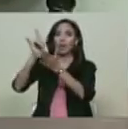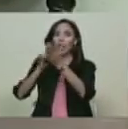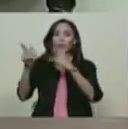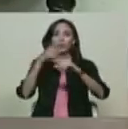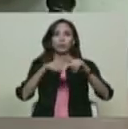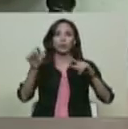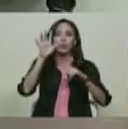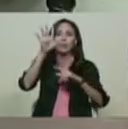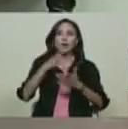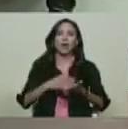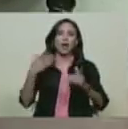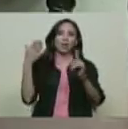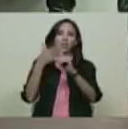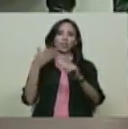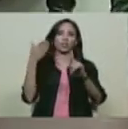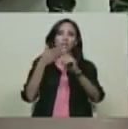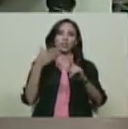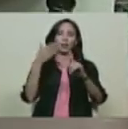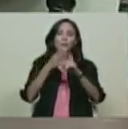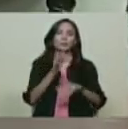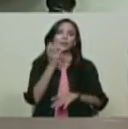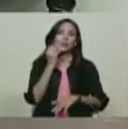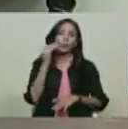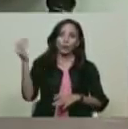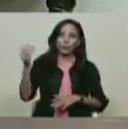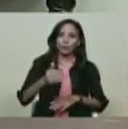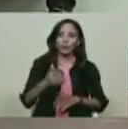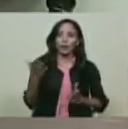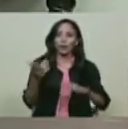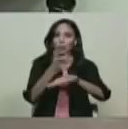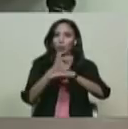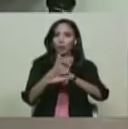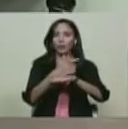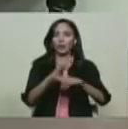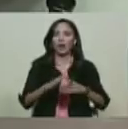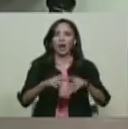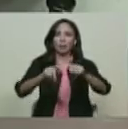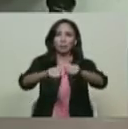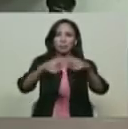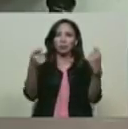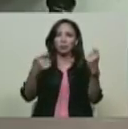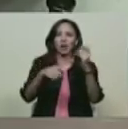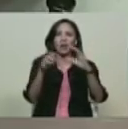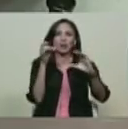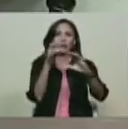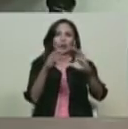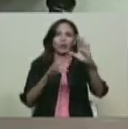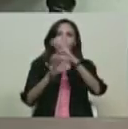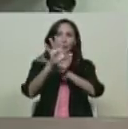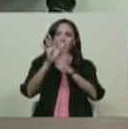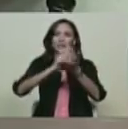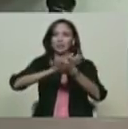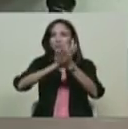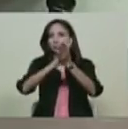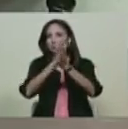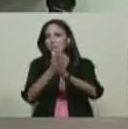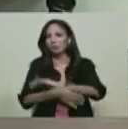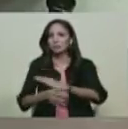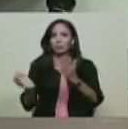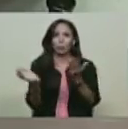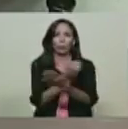desprecian, compatriota. Si ellos llegaran aquí al gobierno, destruirían el carné de la patria, destruirían todas las